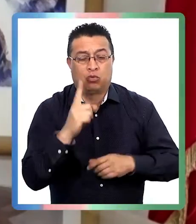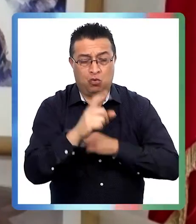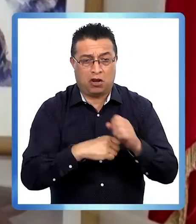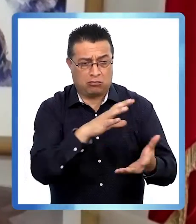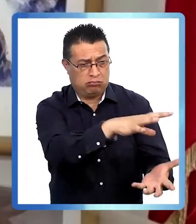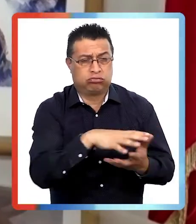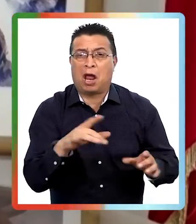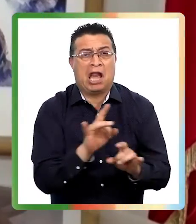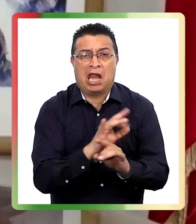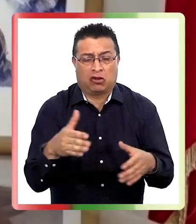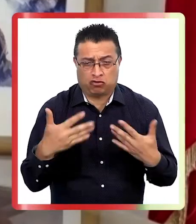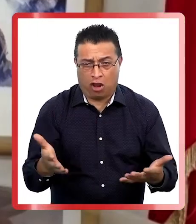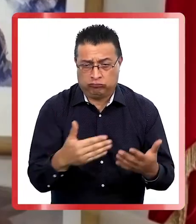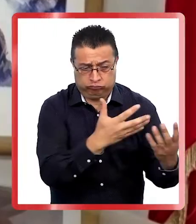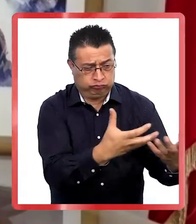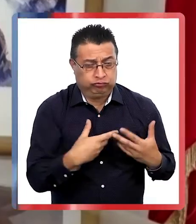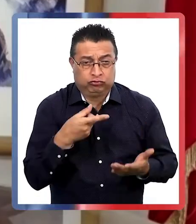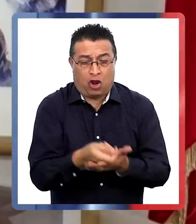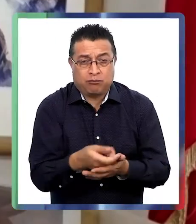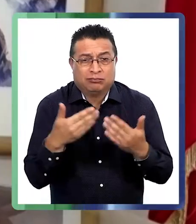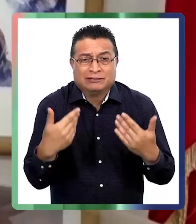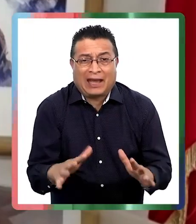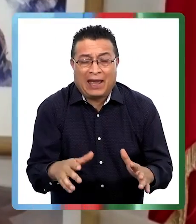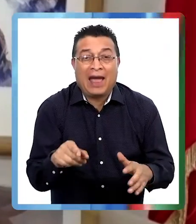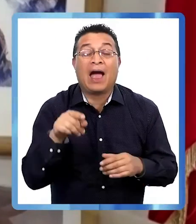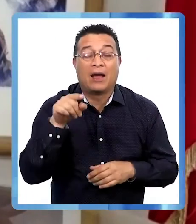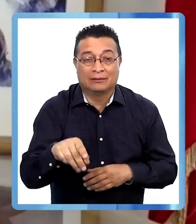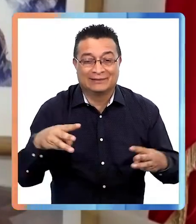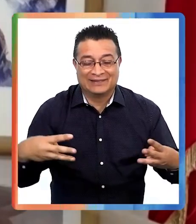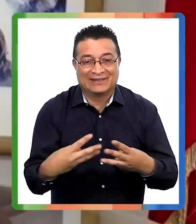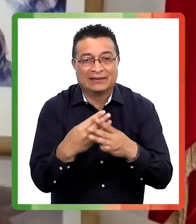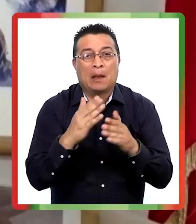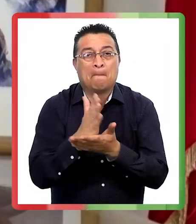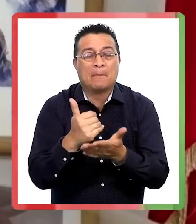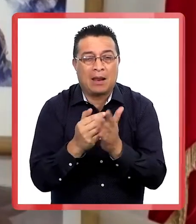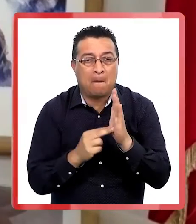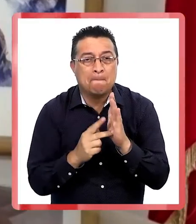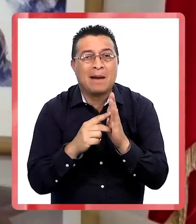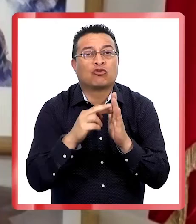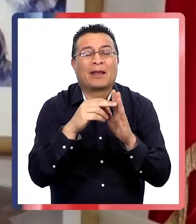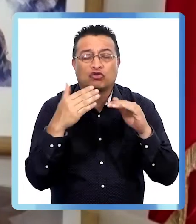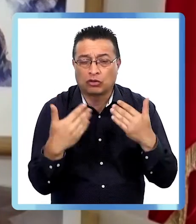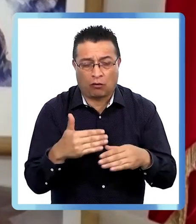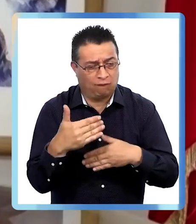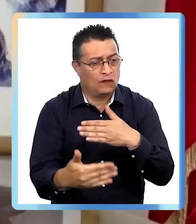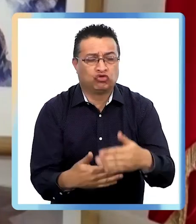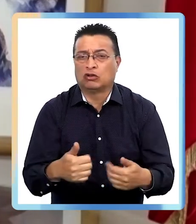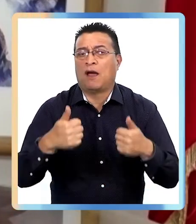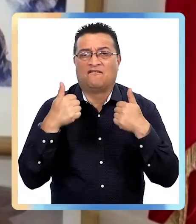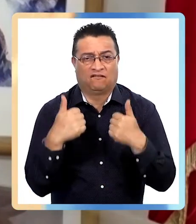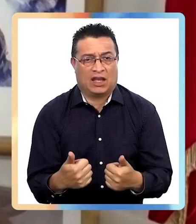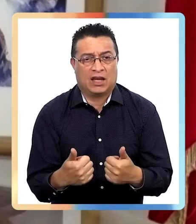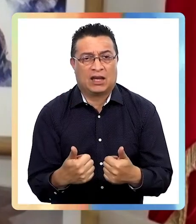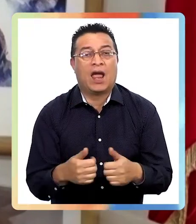todo el primer año. Y por consiguiente, toda la red del plan paso a paso de seguridad y de protección, creo yo que funcionó